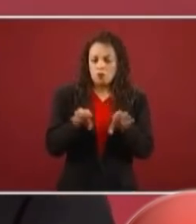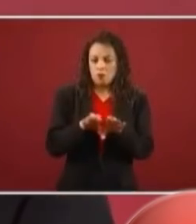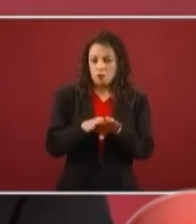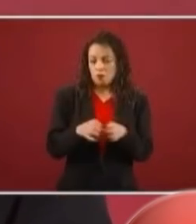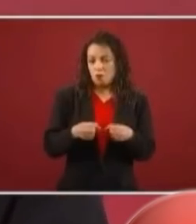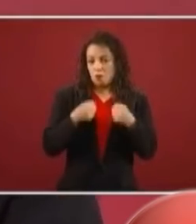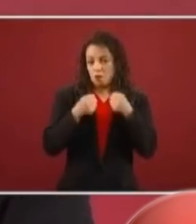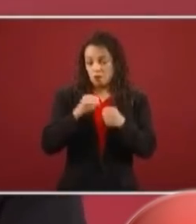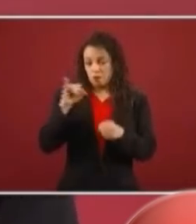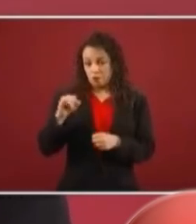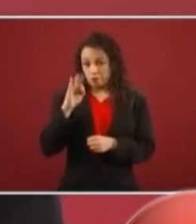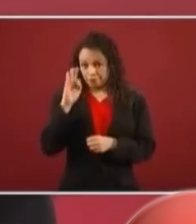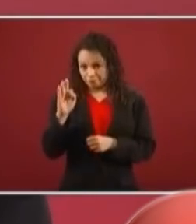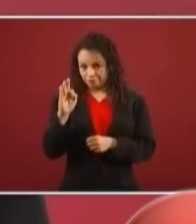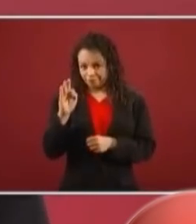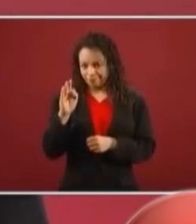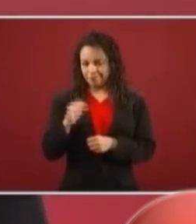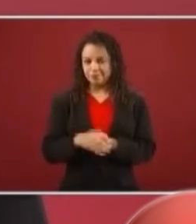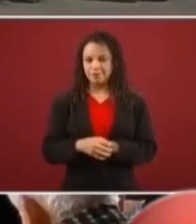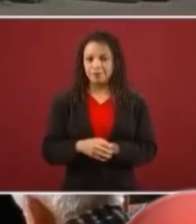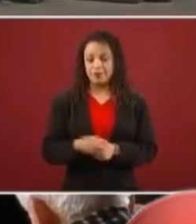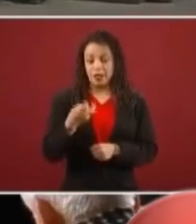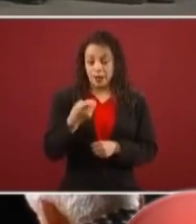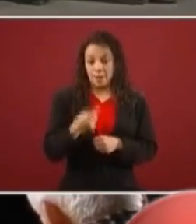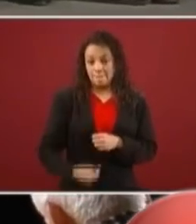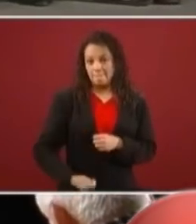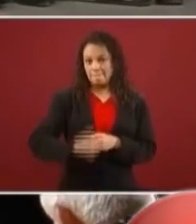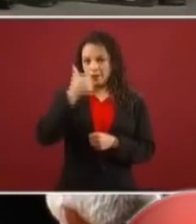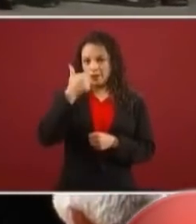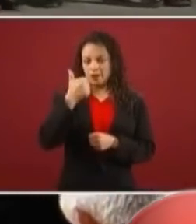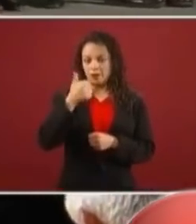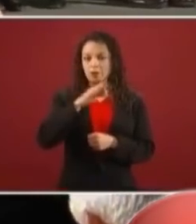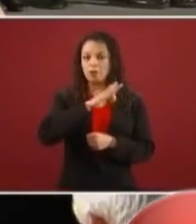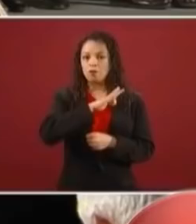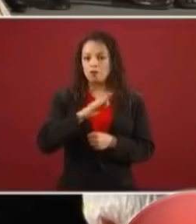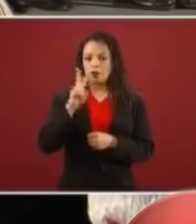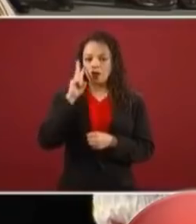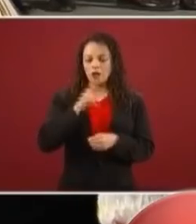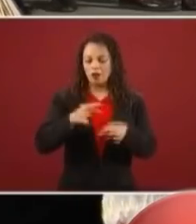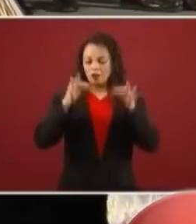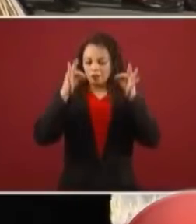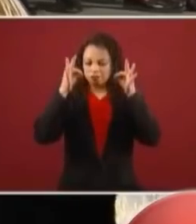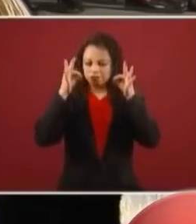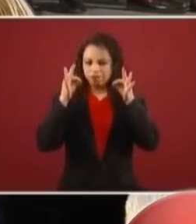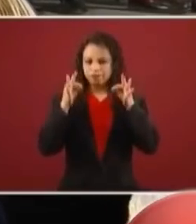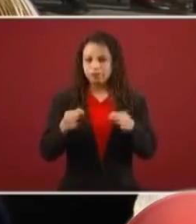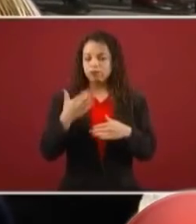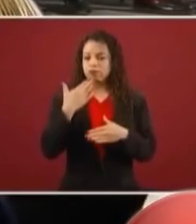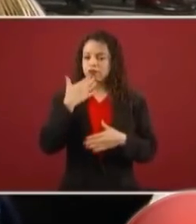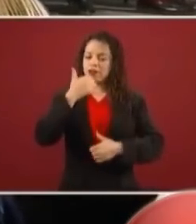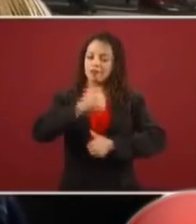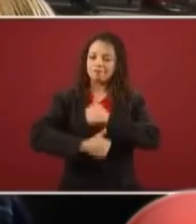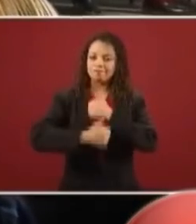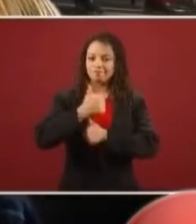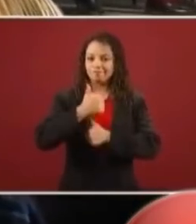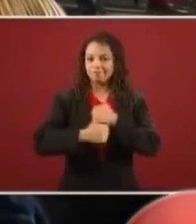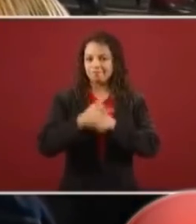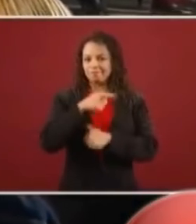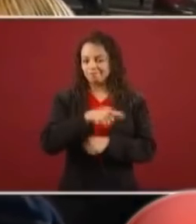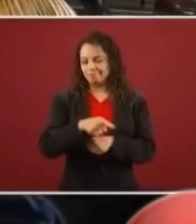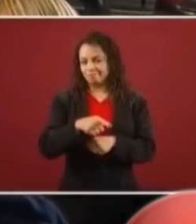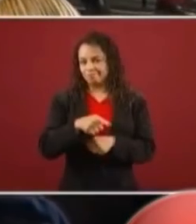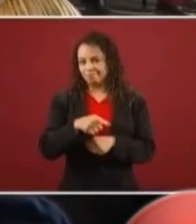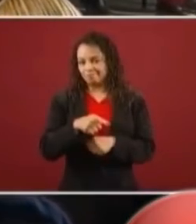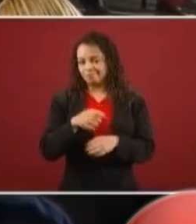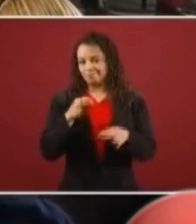Federal, generando por primera vez una auténtica carrera judicial. También se hace